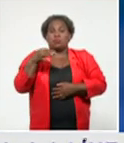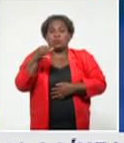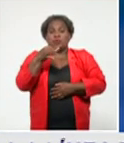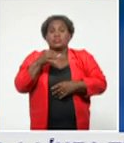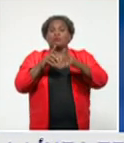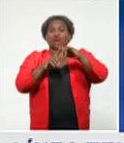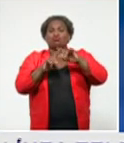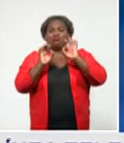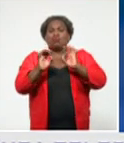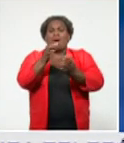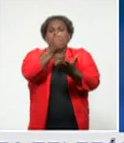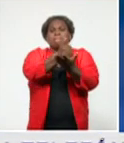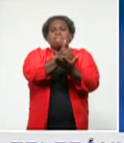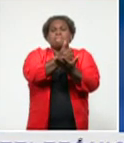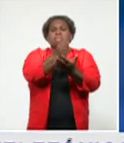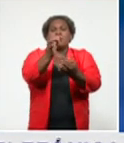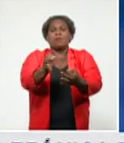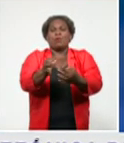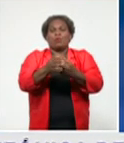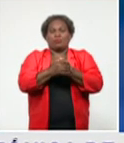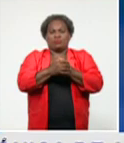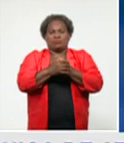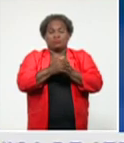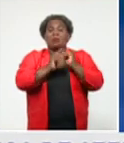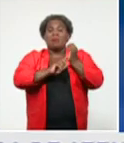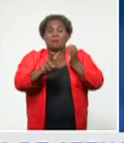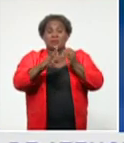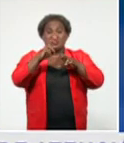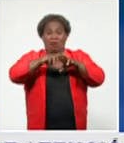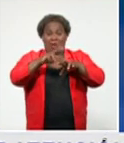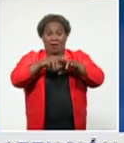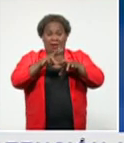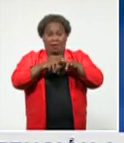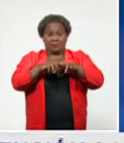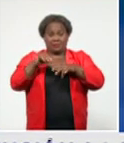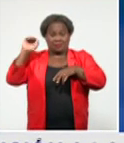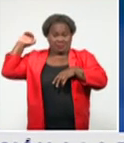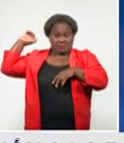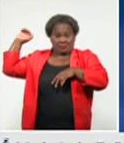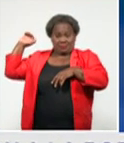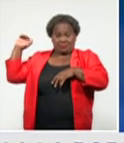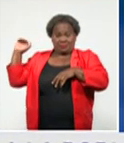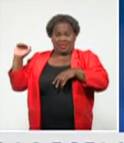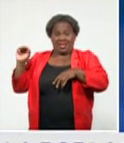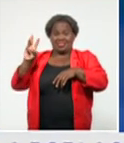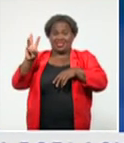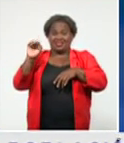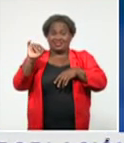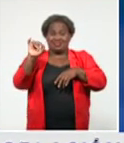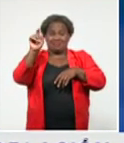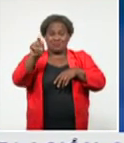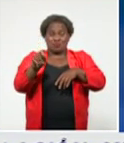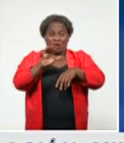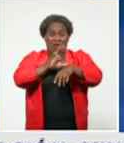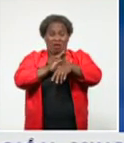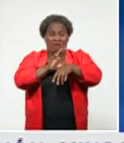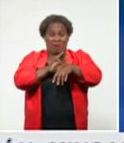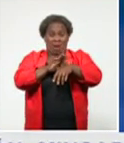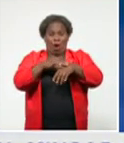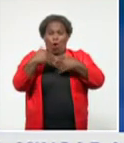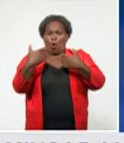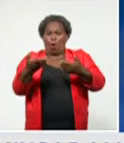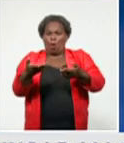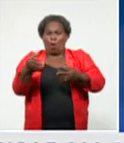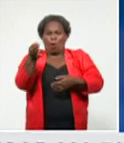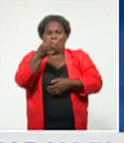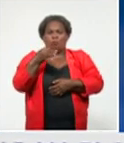Tunas. En la provincia de La Habana, los 36 casos se distribuyen en el